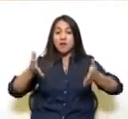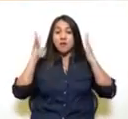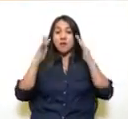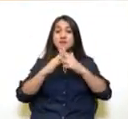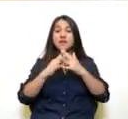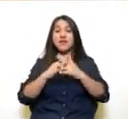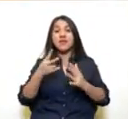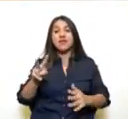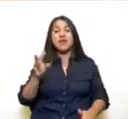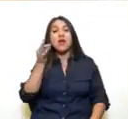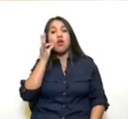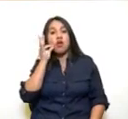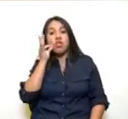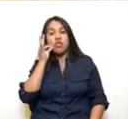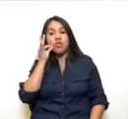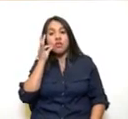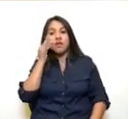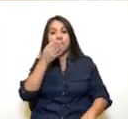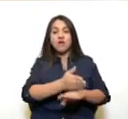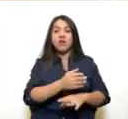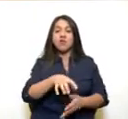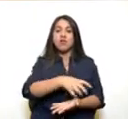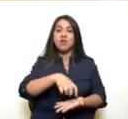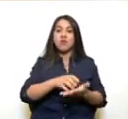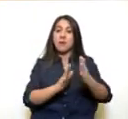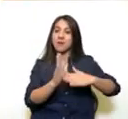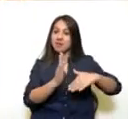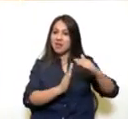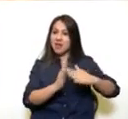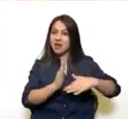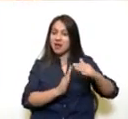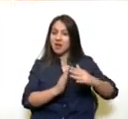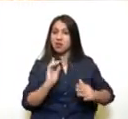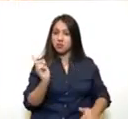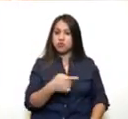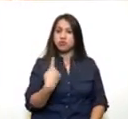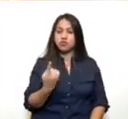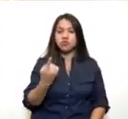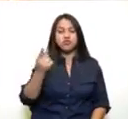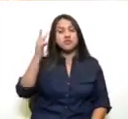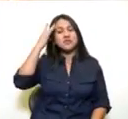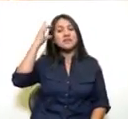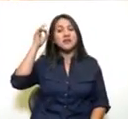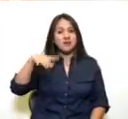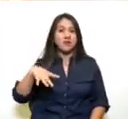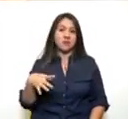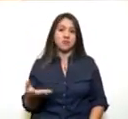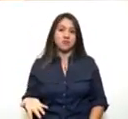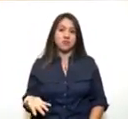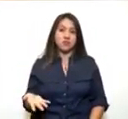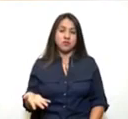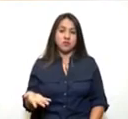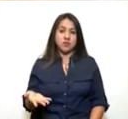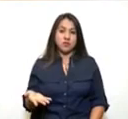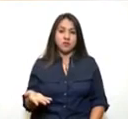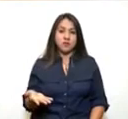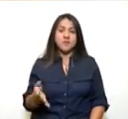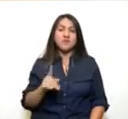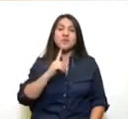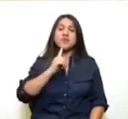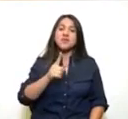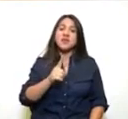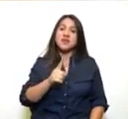condes a la comuna de la pintana nosotros sabemos quien